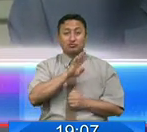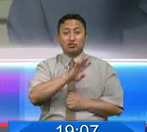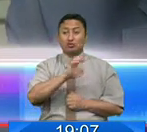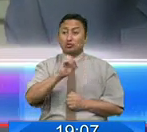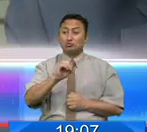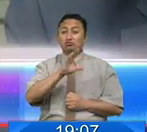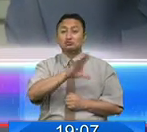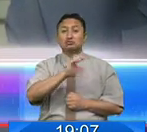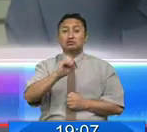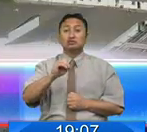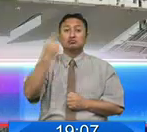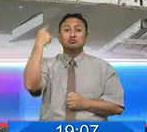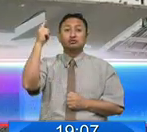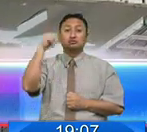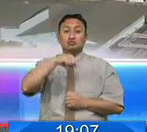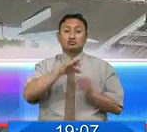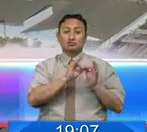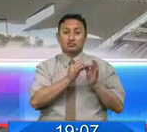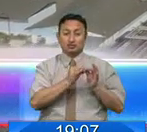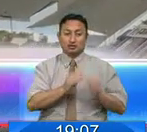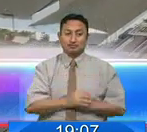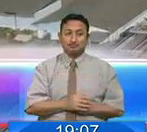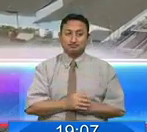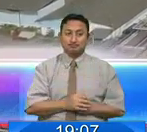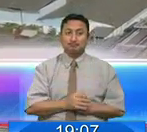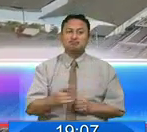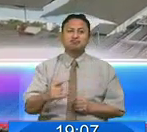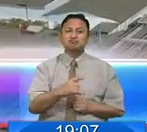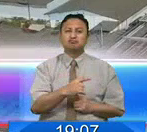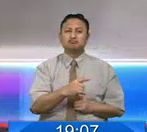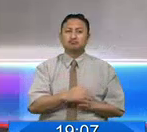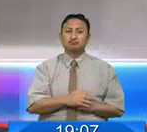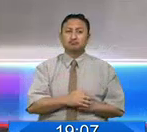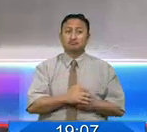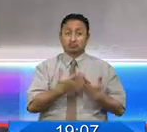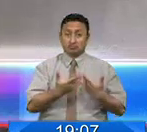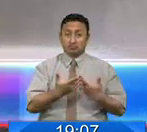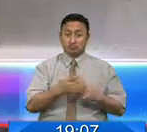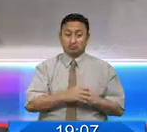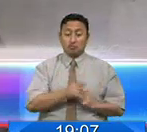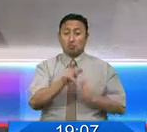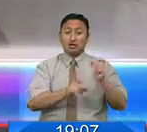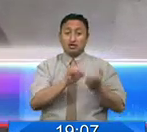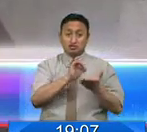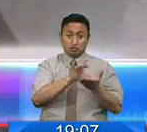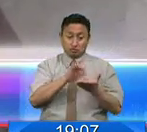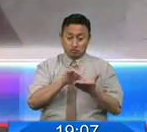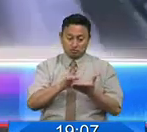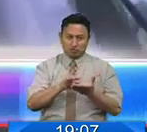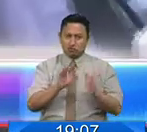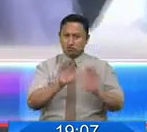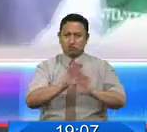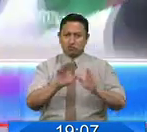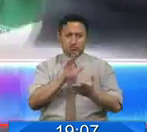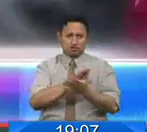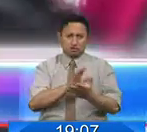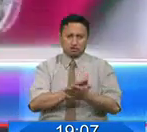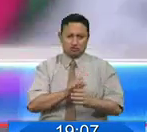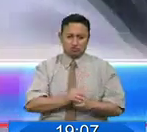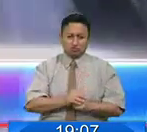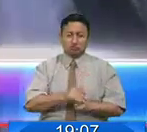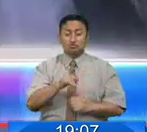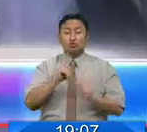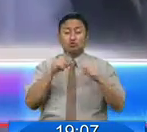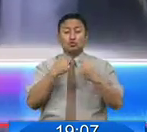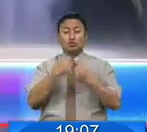500 millones para reparar ello pero pese a la para cuesta señaló que no hay un riesgo de despidos para los trabajadores de la refinería aunque sectores